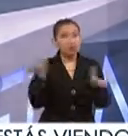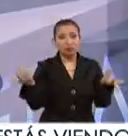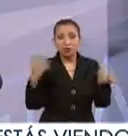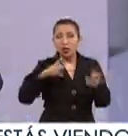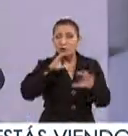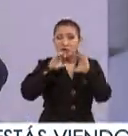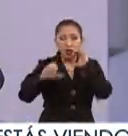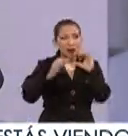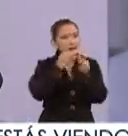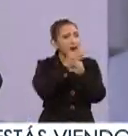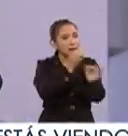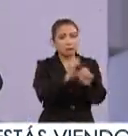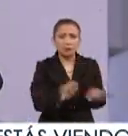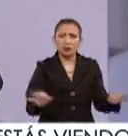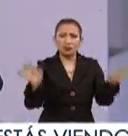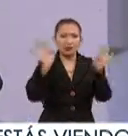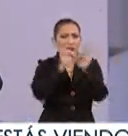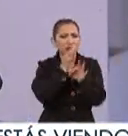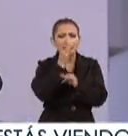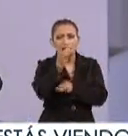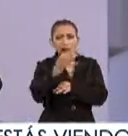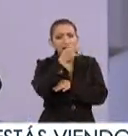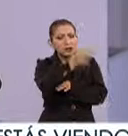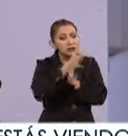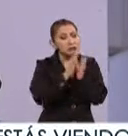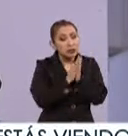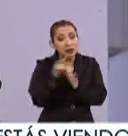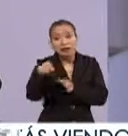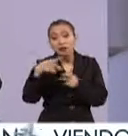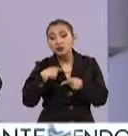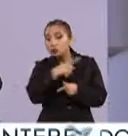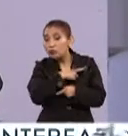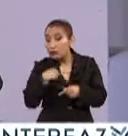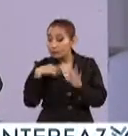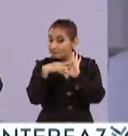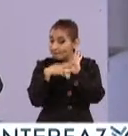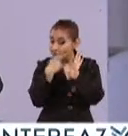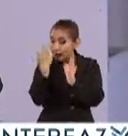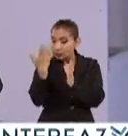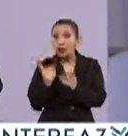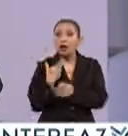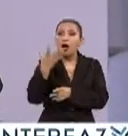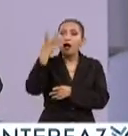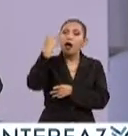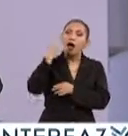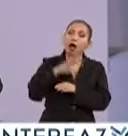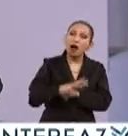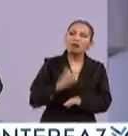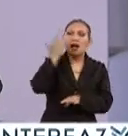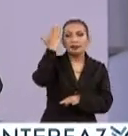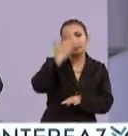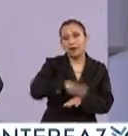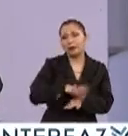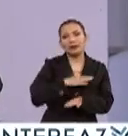los medios de comunicación que son tan importantes, en los cuales se le transmite a la gente lo que tiene que hacer y la gente de esta forma pues ya está muy